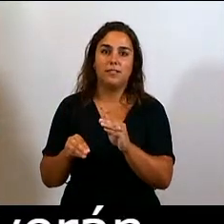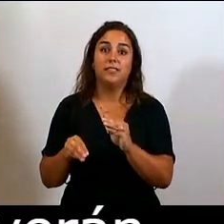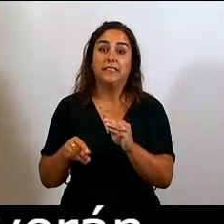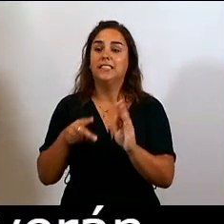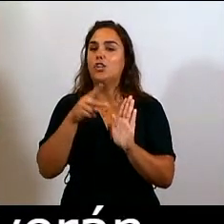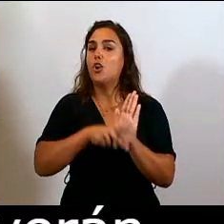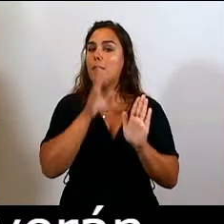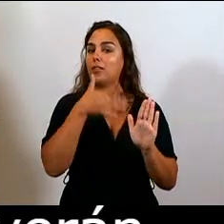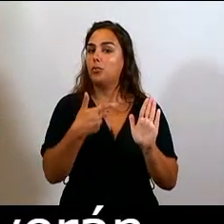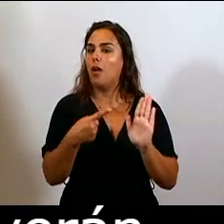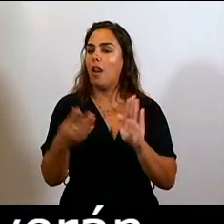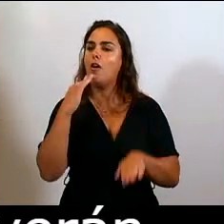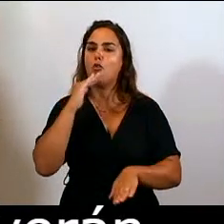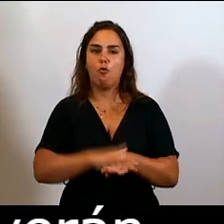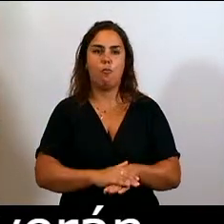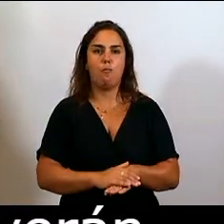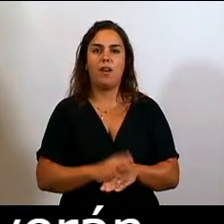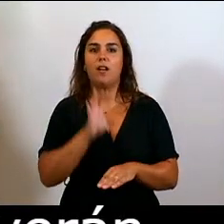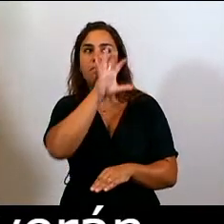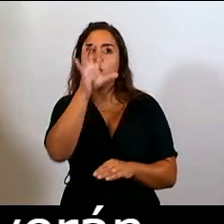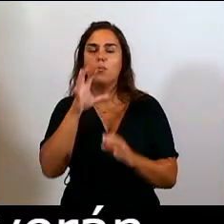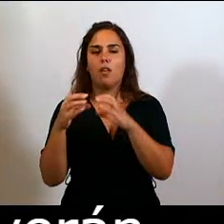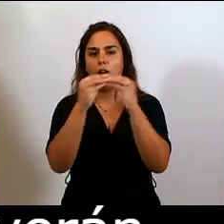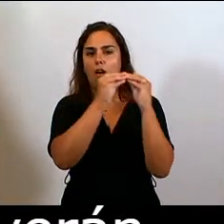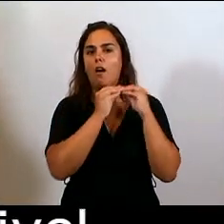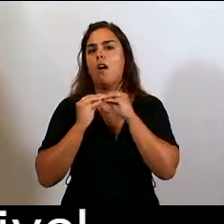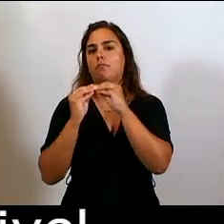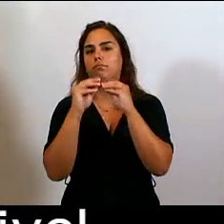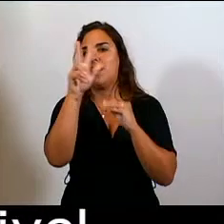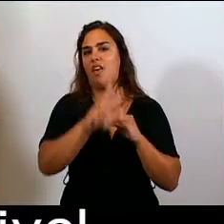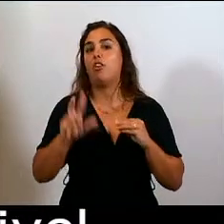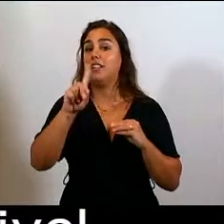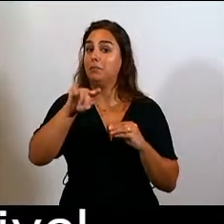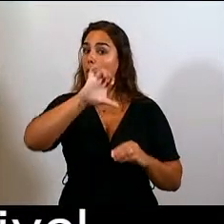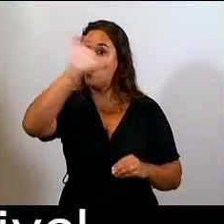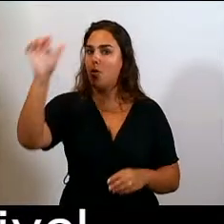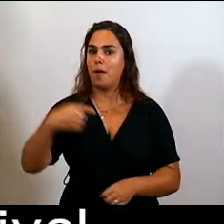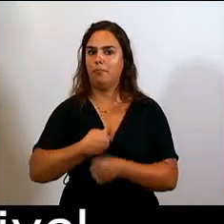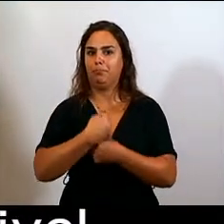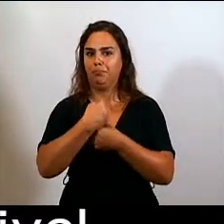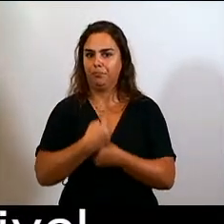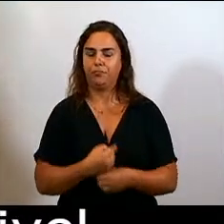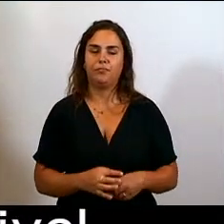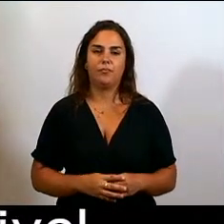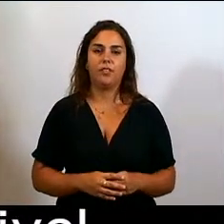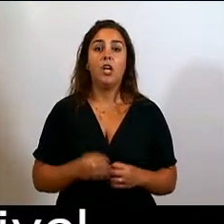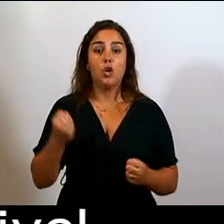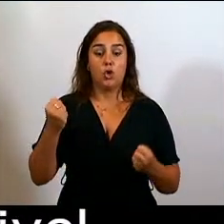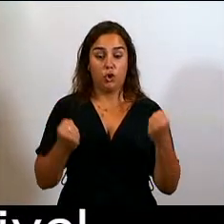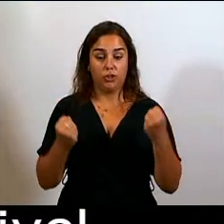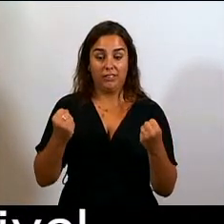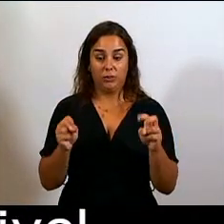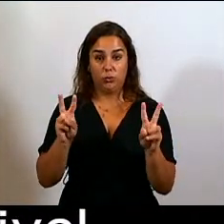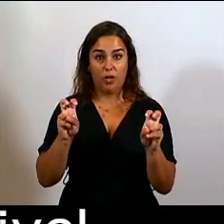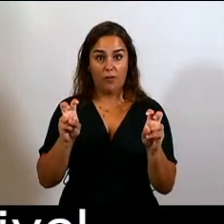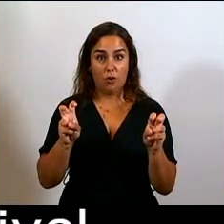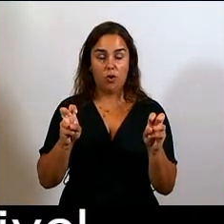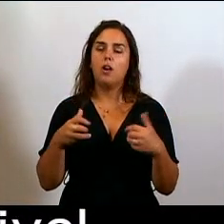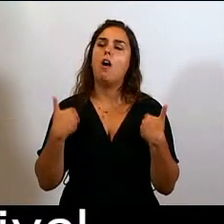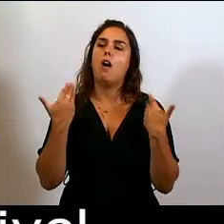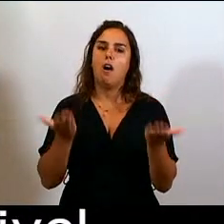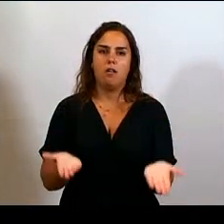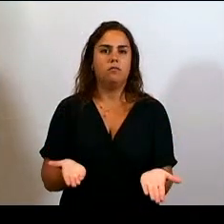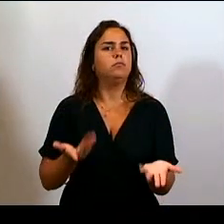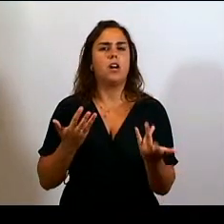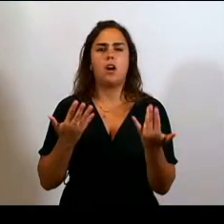normativa vigente a nivel comunitario, nacional y europeo. Los nuevos vehículos facilitarán las labores asistenciales